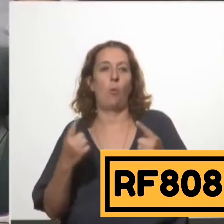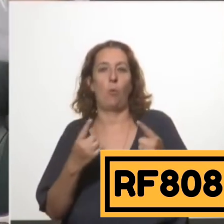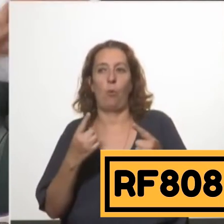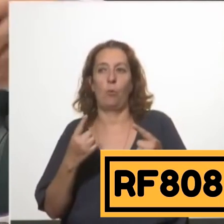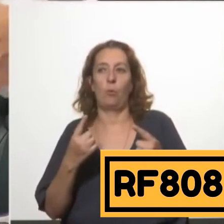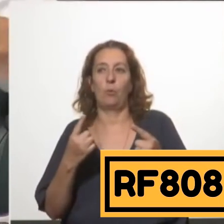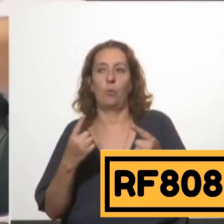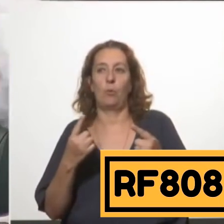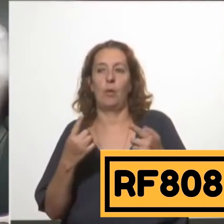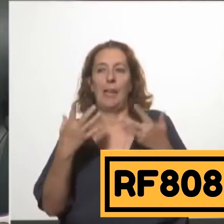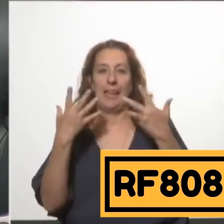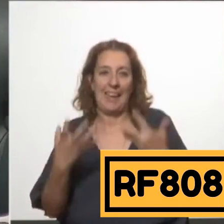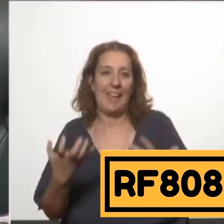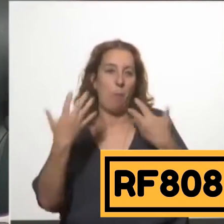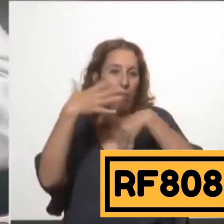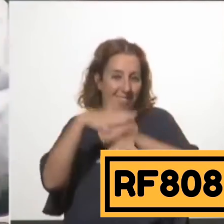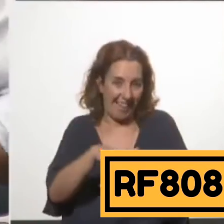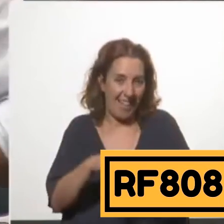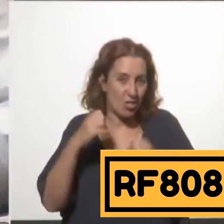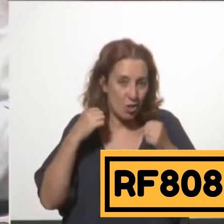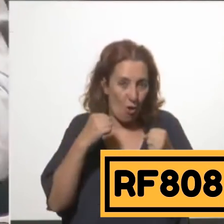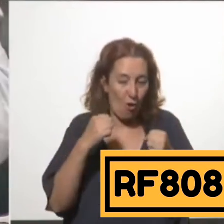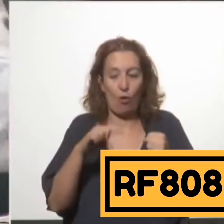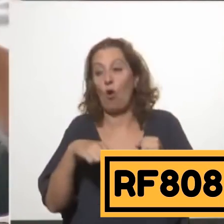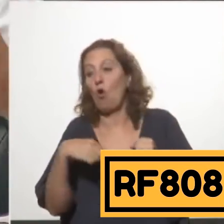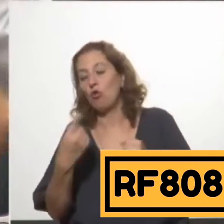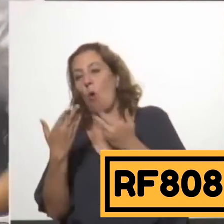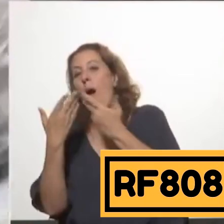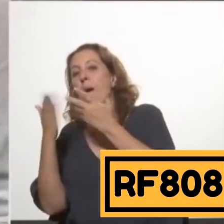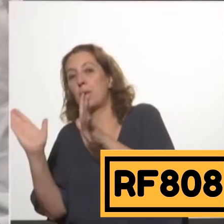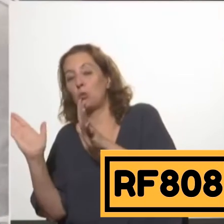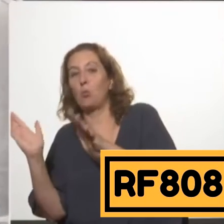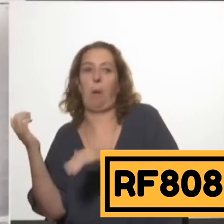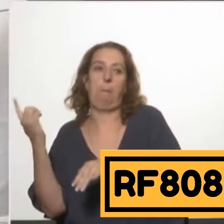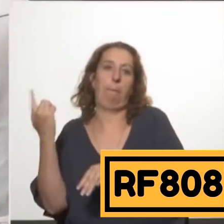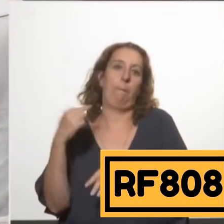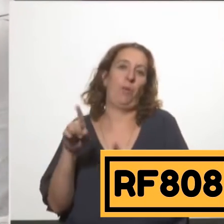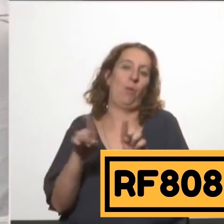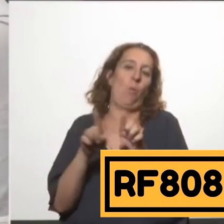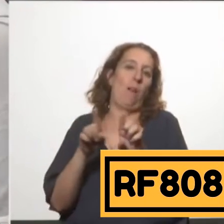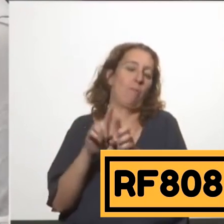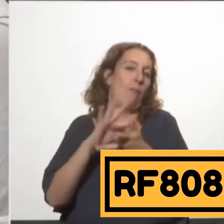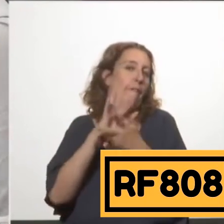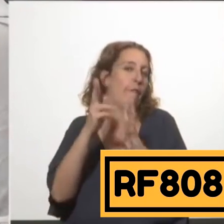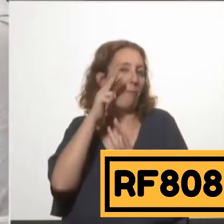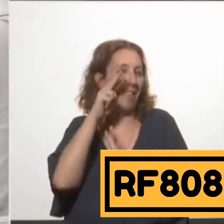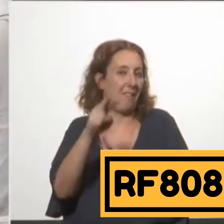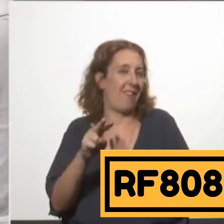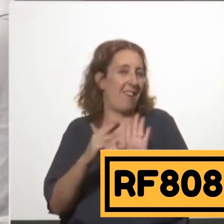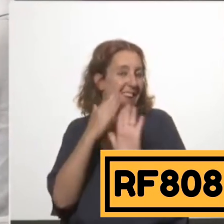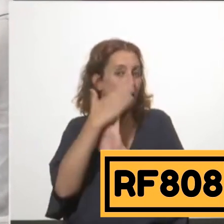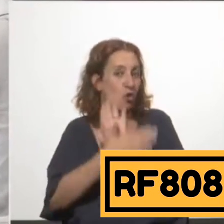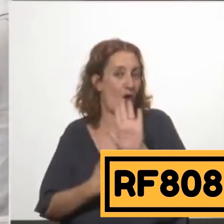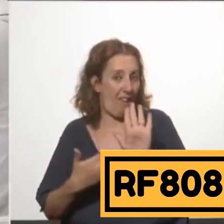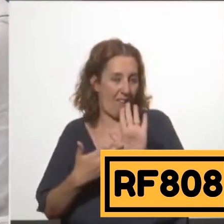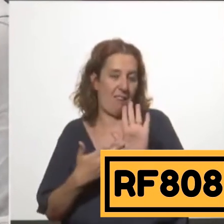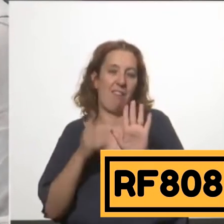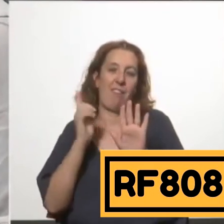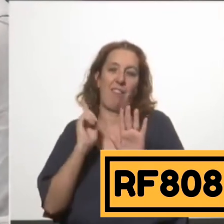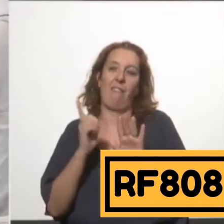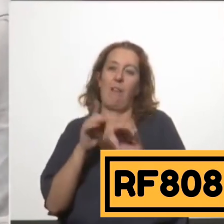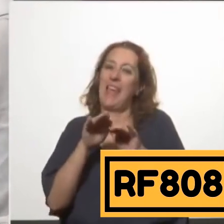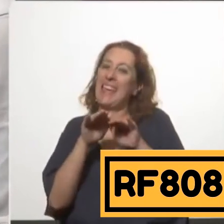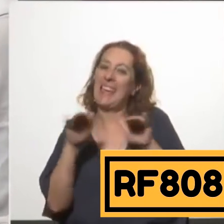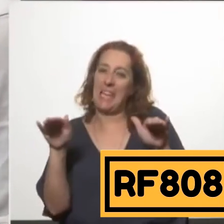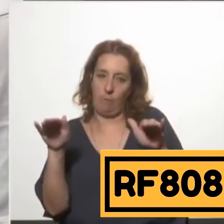somos más hinchas de la integración, hay otros que son más hinchas de la apertura, pero me parece que lo que tiene que haber acá es una visión nacional y me parece que tiene que haber un sano